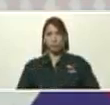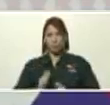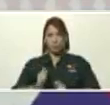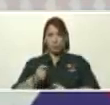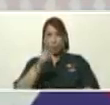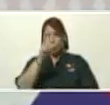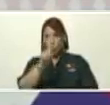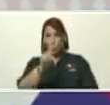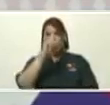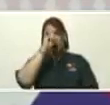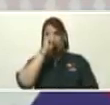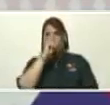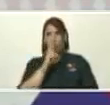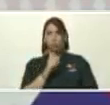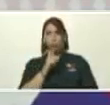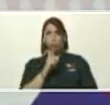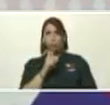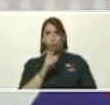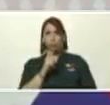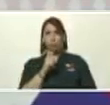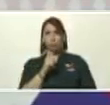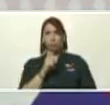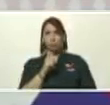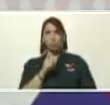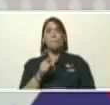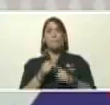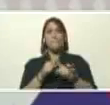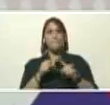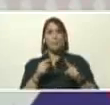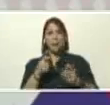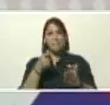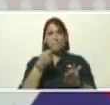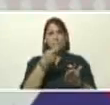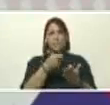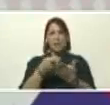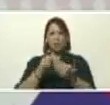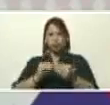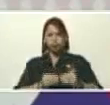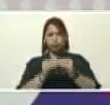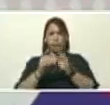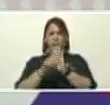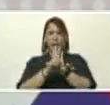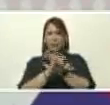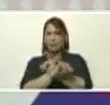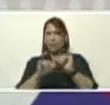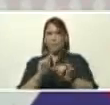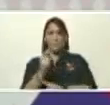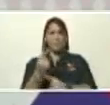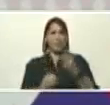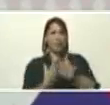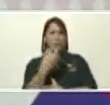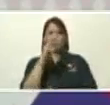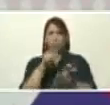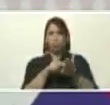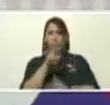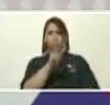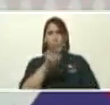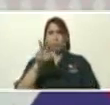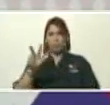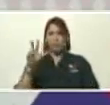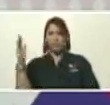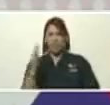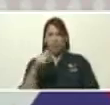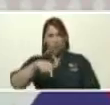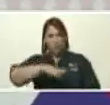año como plazo para pagar esta deuda. Y el 1 de mayo de 2023, vengamos a